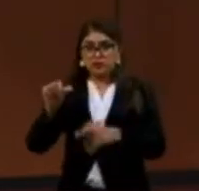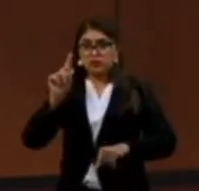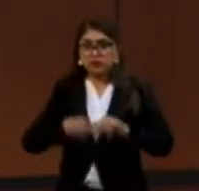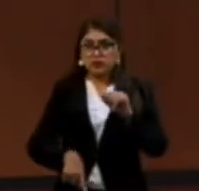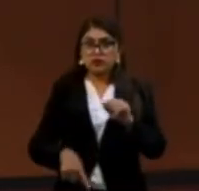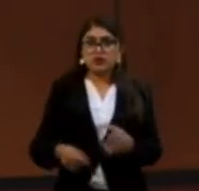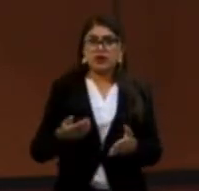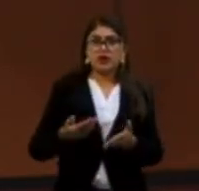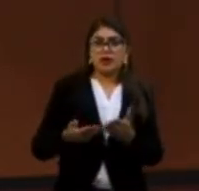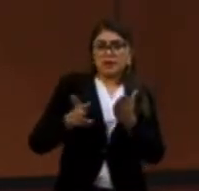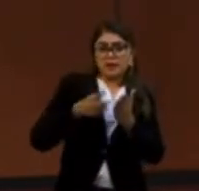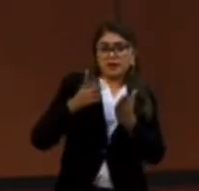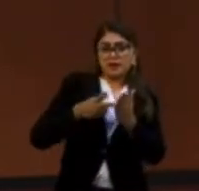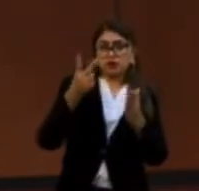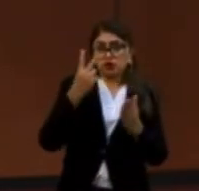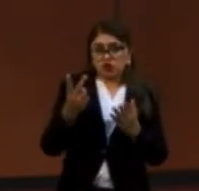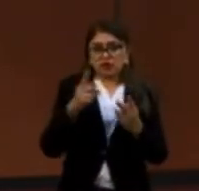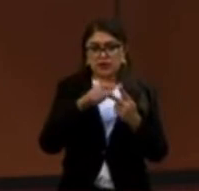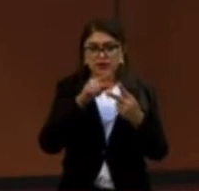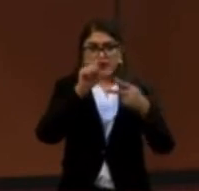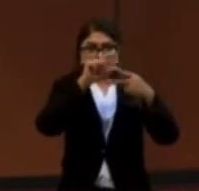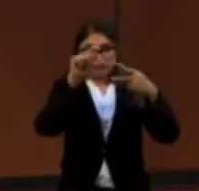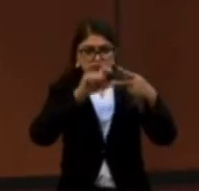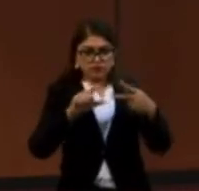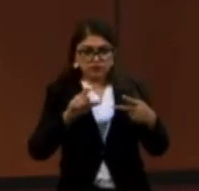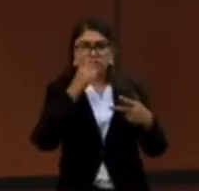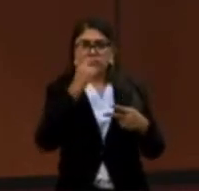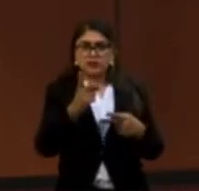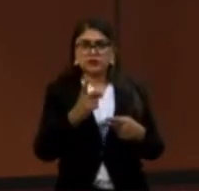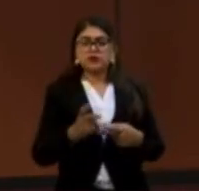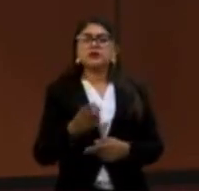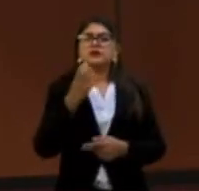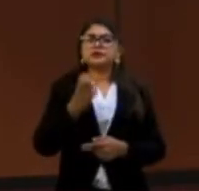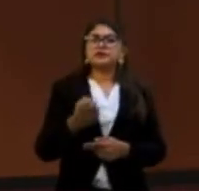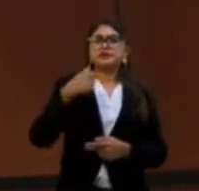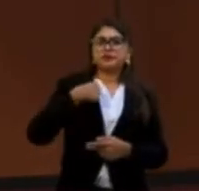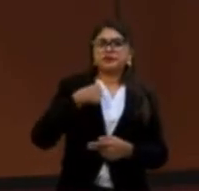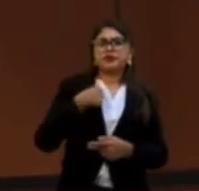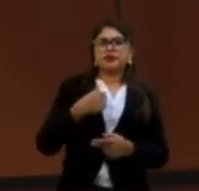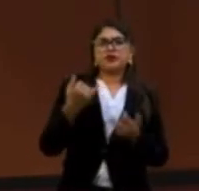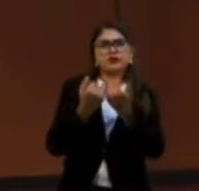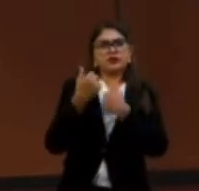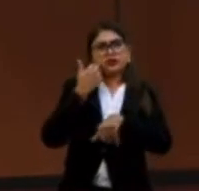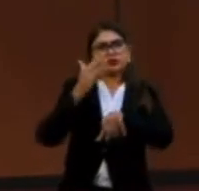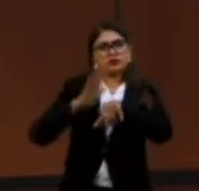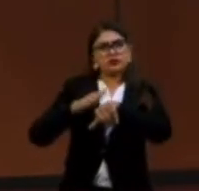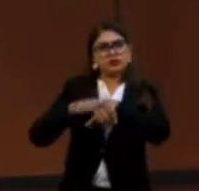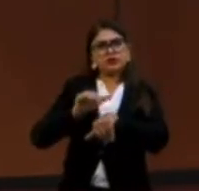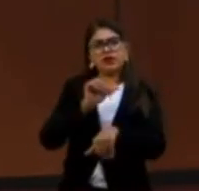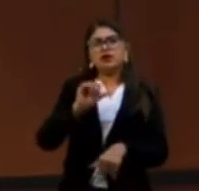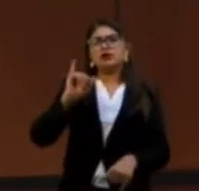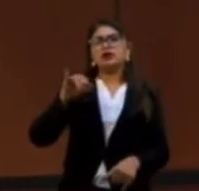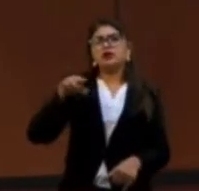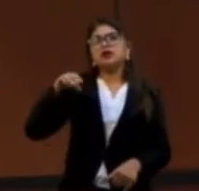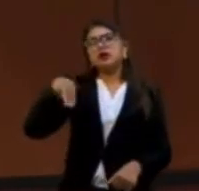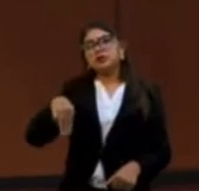lo menciona en la reforma. Y finalmente quiero hacer un exhorto al Instituto Nacional de